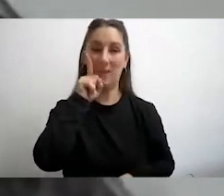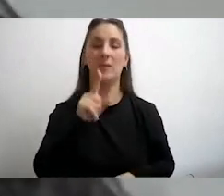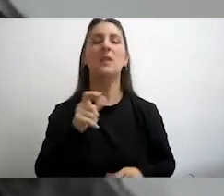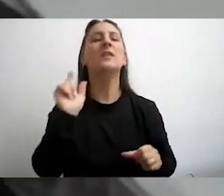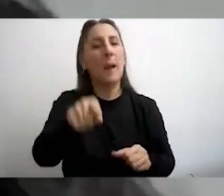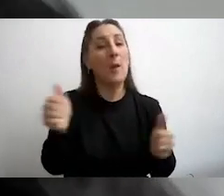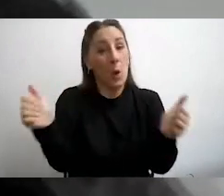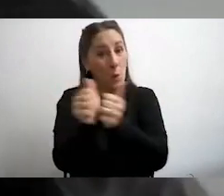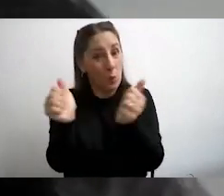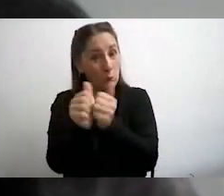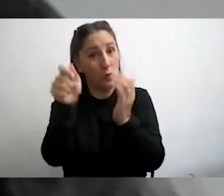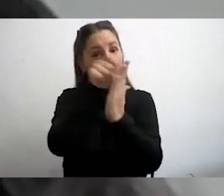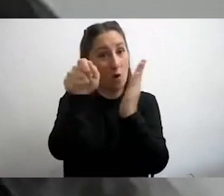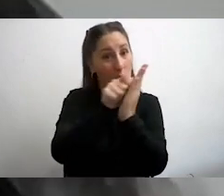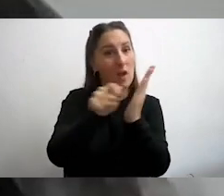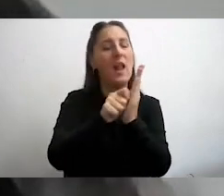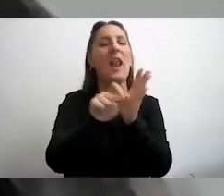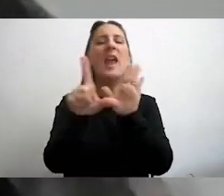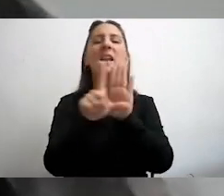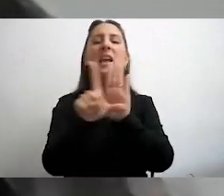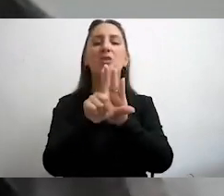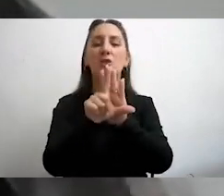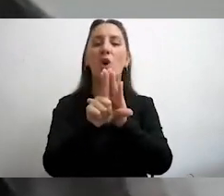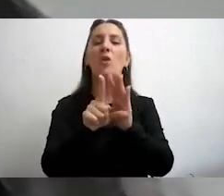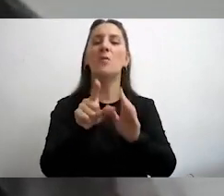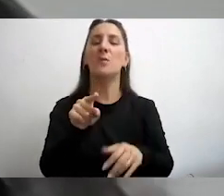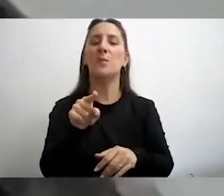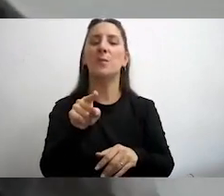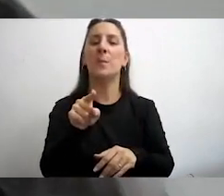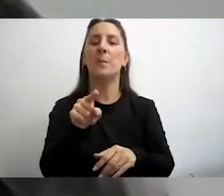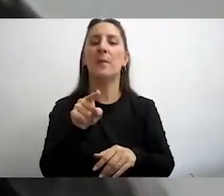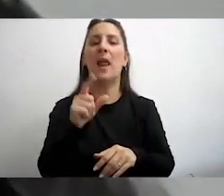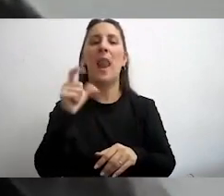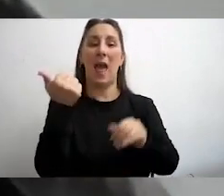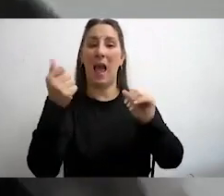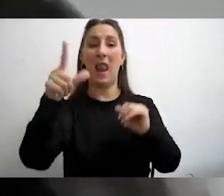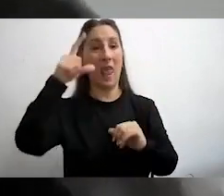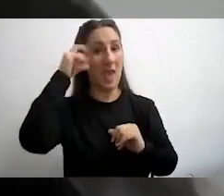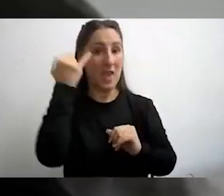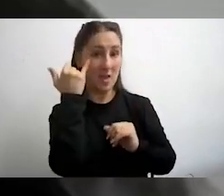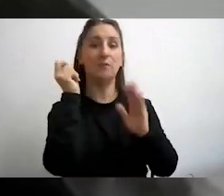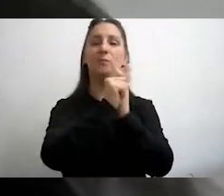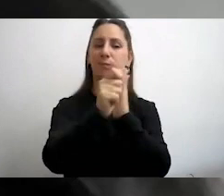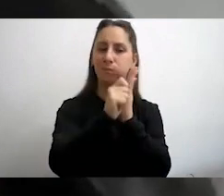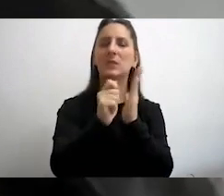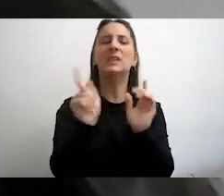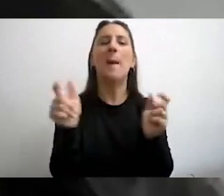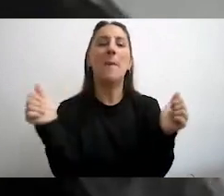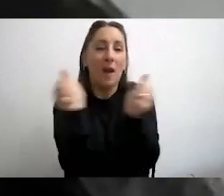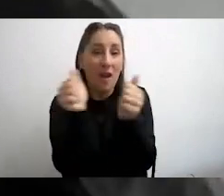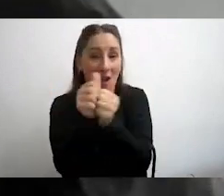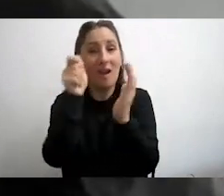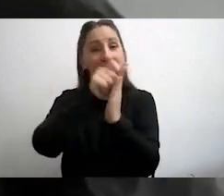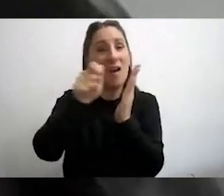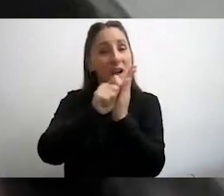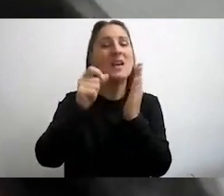coautora de la obra Legislación Usual comentada de la editorial La Ley, y también coautora de la obra Recursos de la